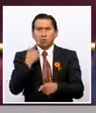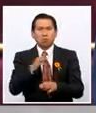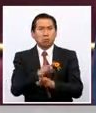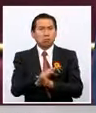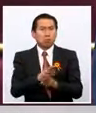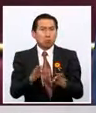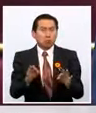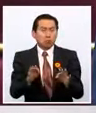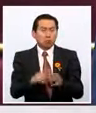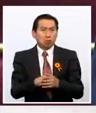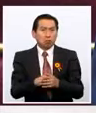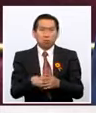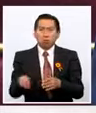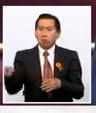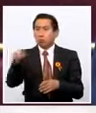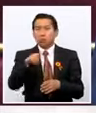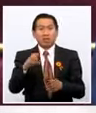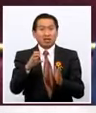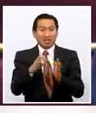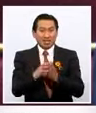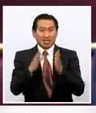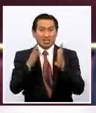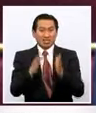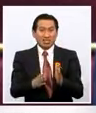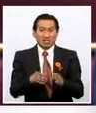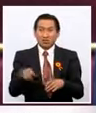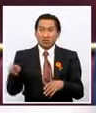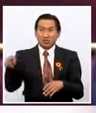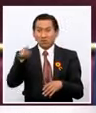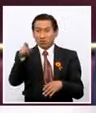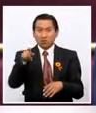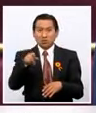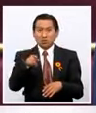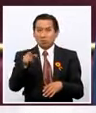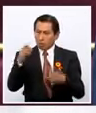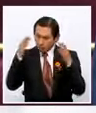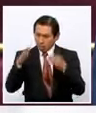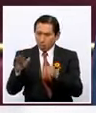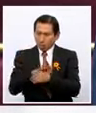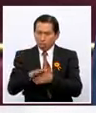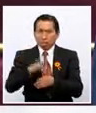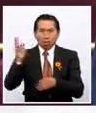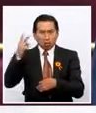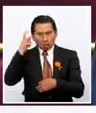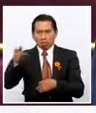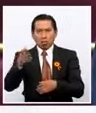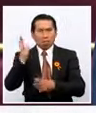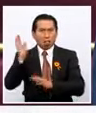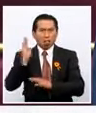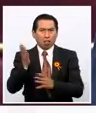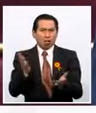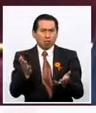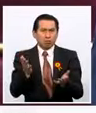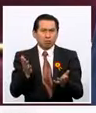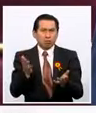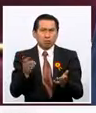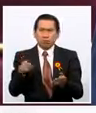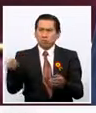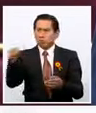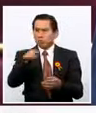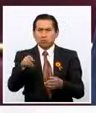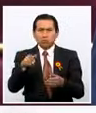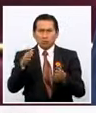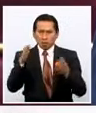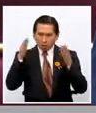esos candidatos estaban y están ocupados en hacer política estaban y están